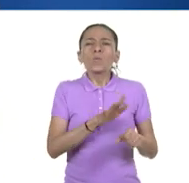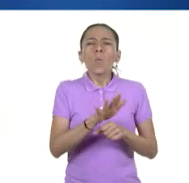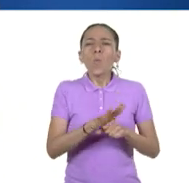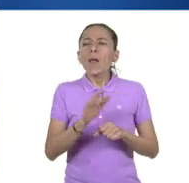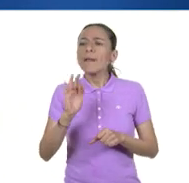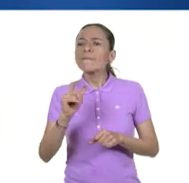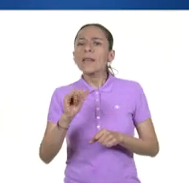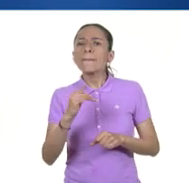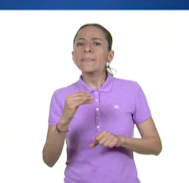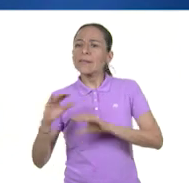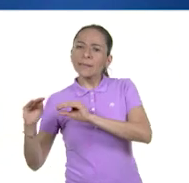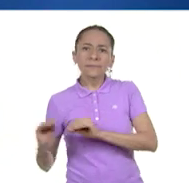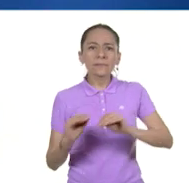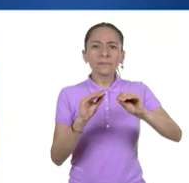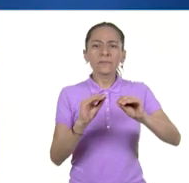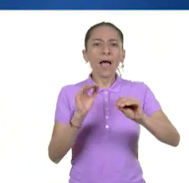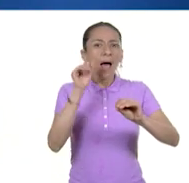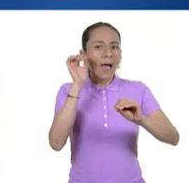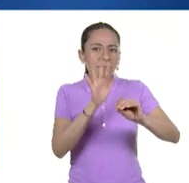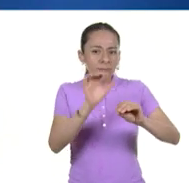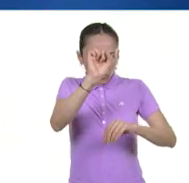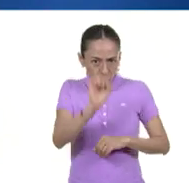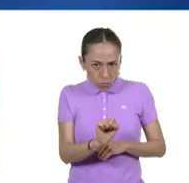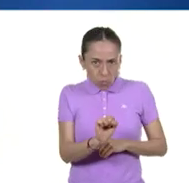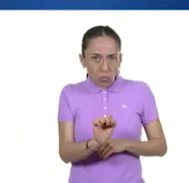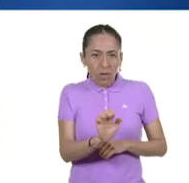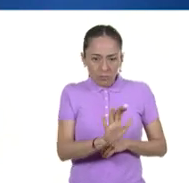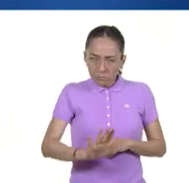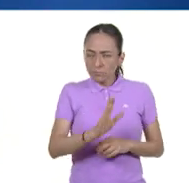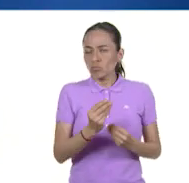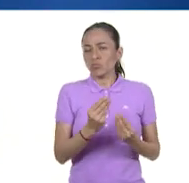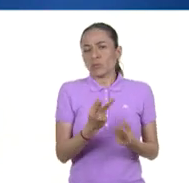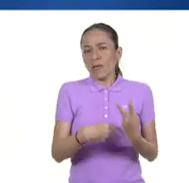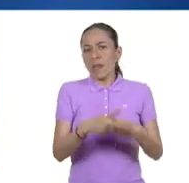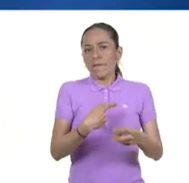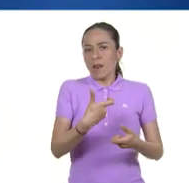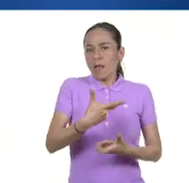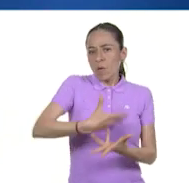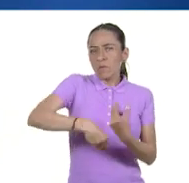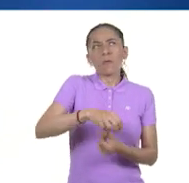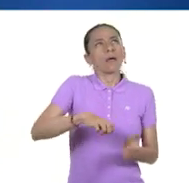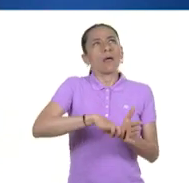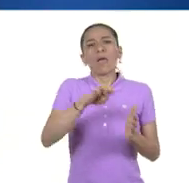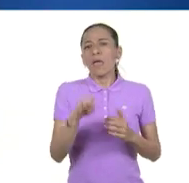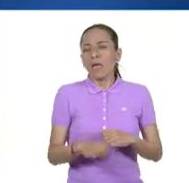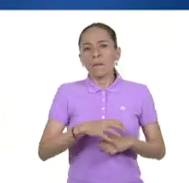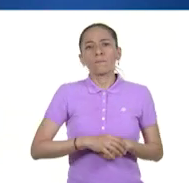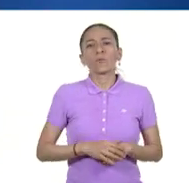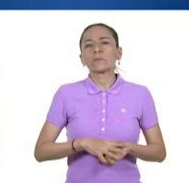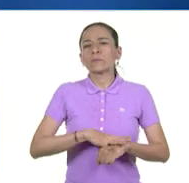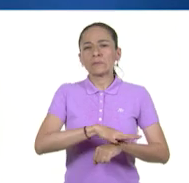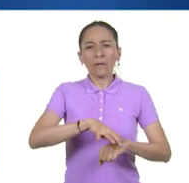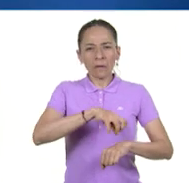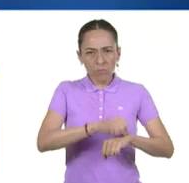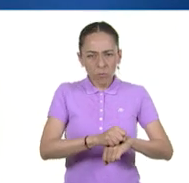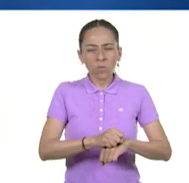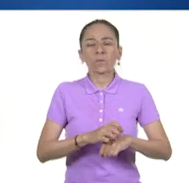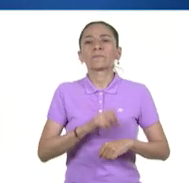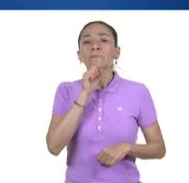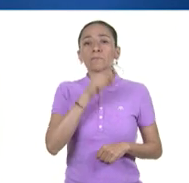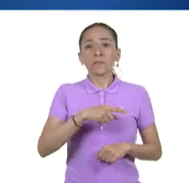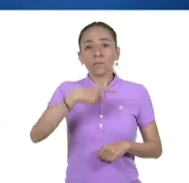asiático que tienen un mayor desarrollo económico, como Singapur, Tailandia y